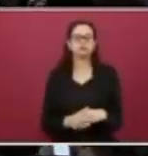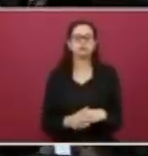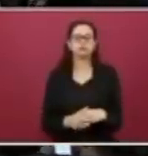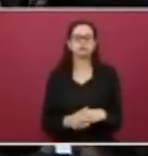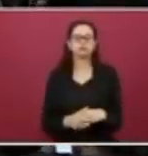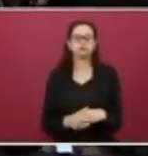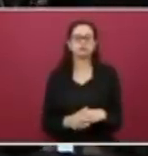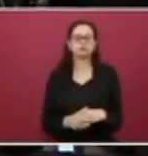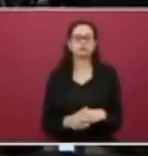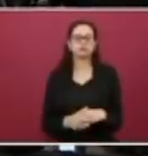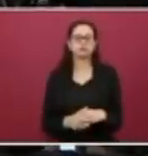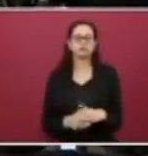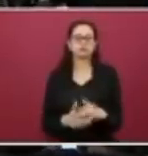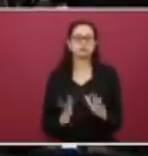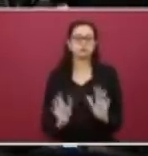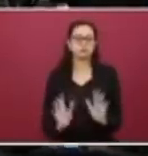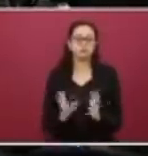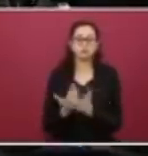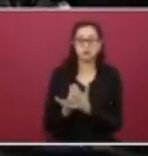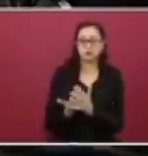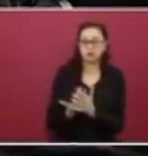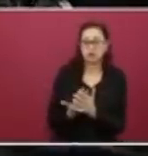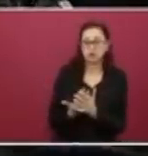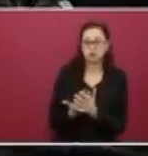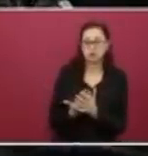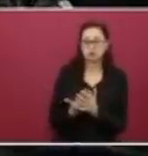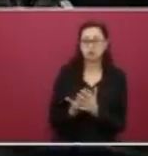por si existe